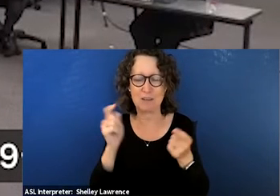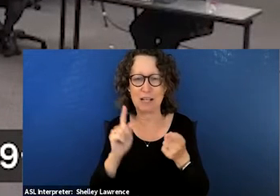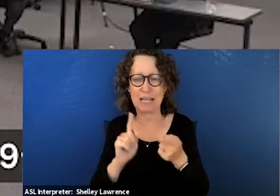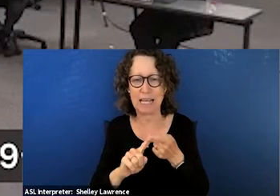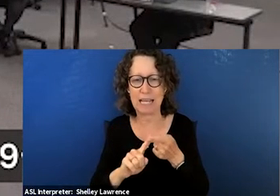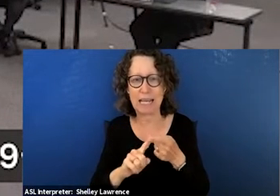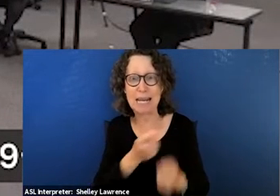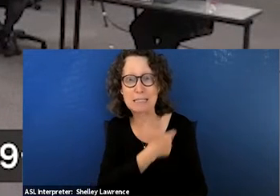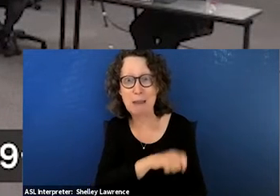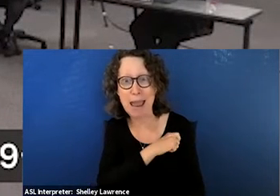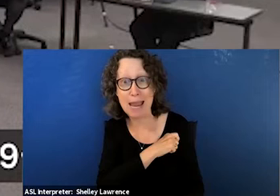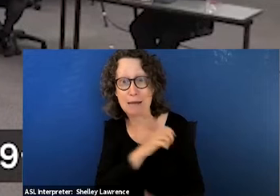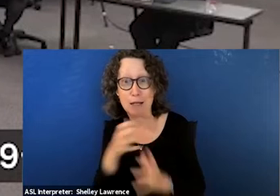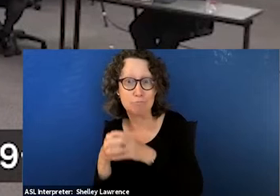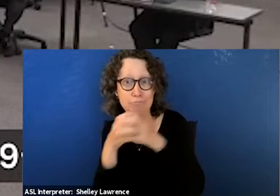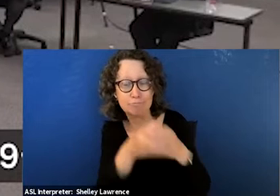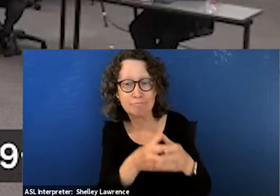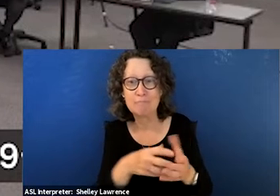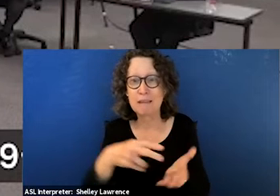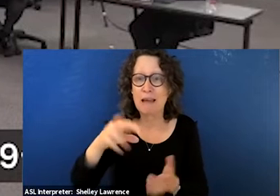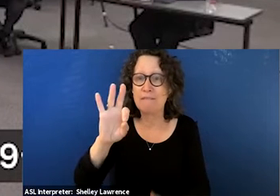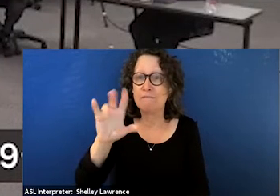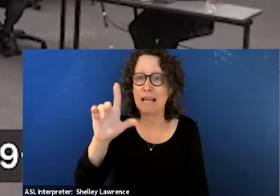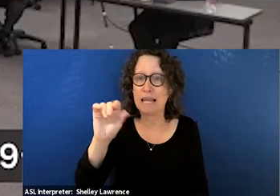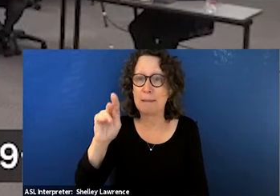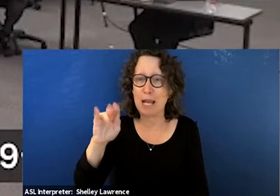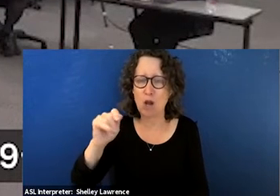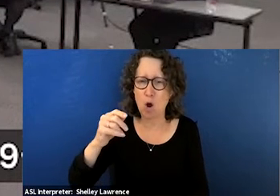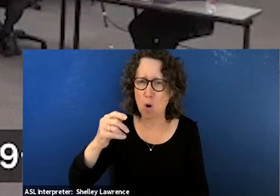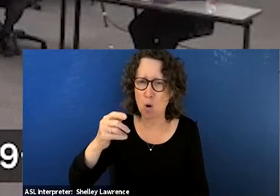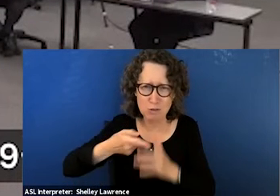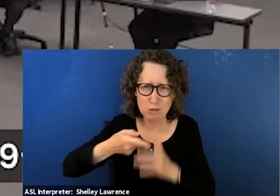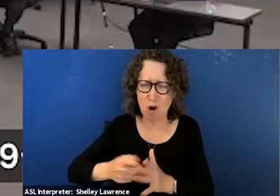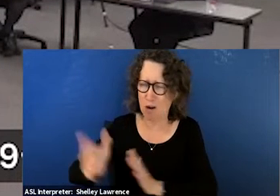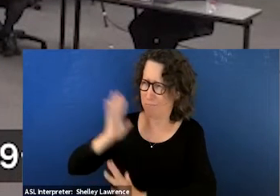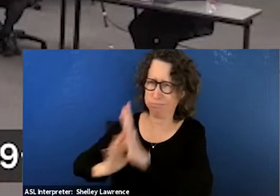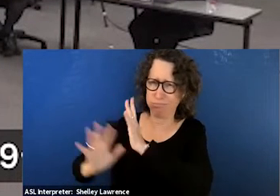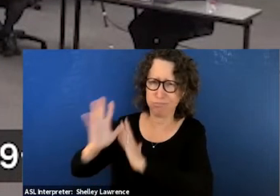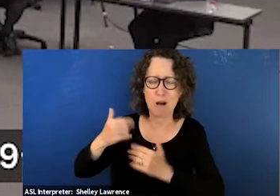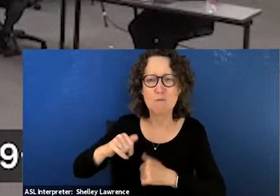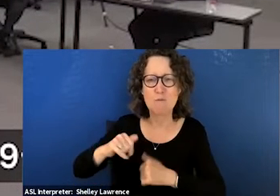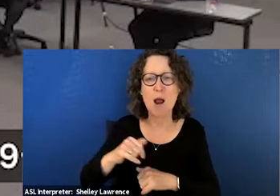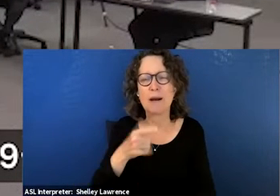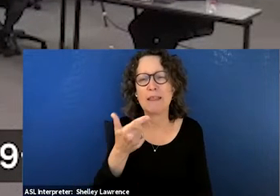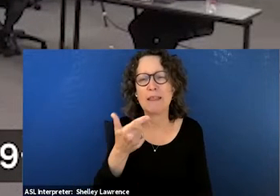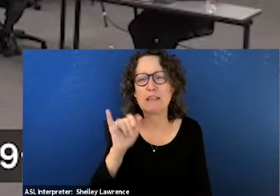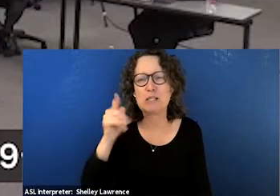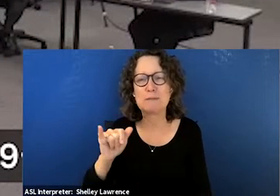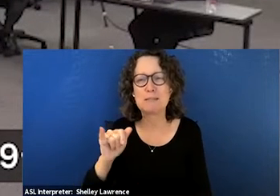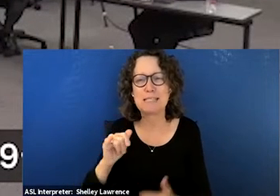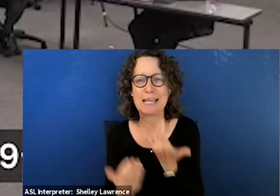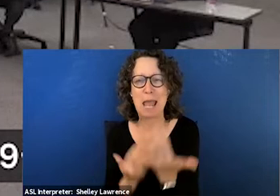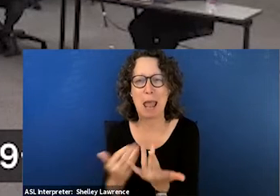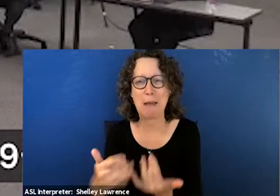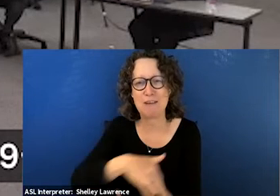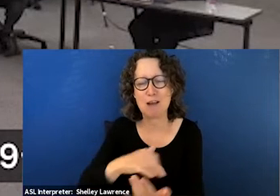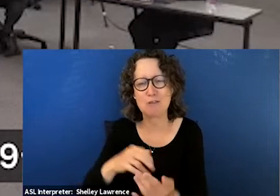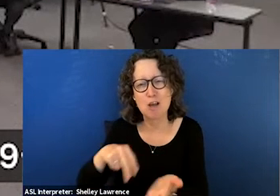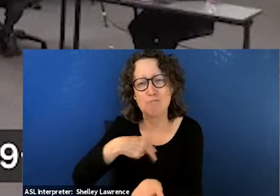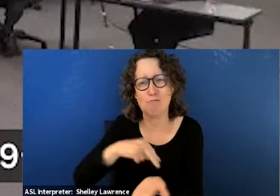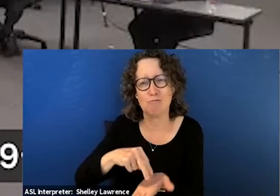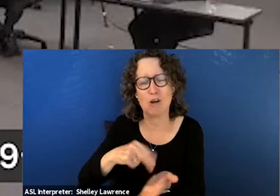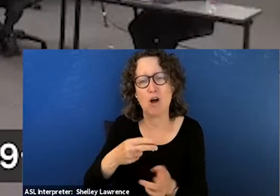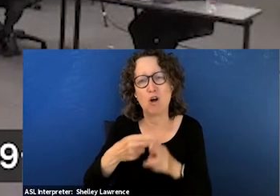Jerez, España, donde el flamenco nació hace cientos de años alrededor de los campamentos gitanos. Ellos tenían un par